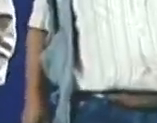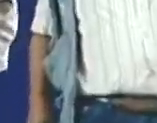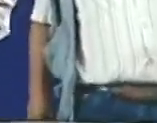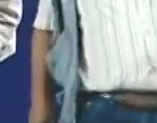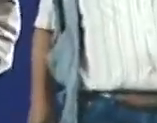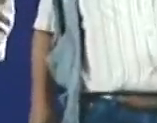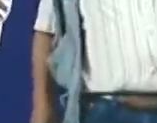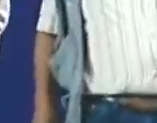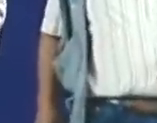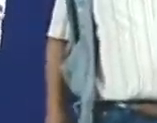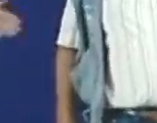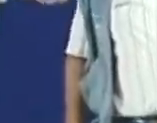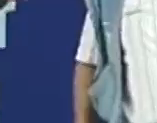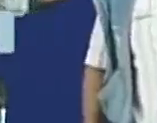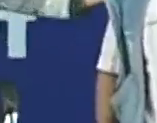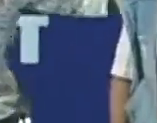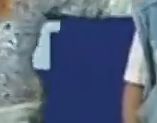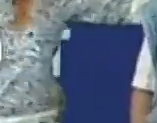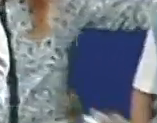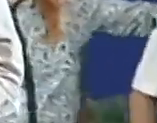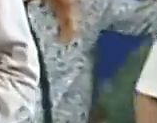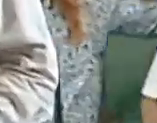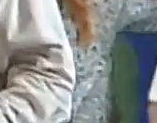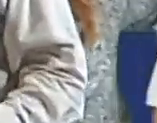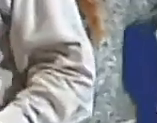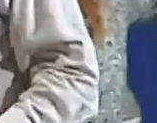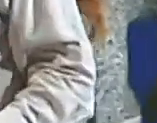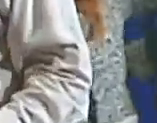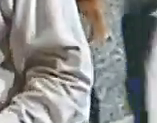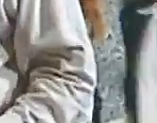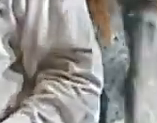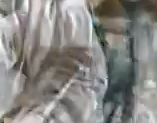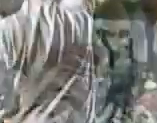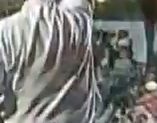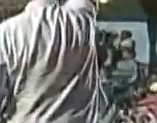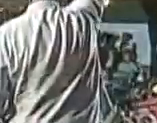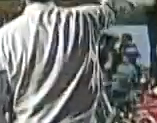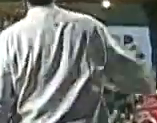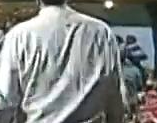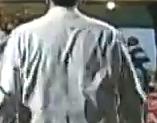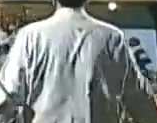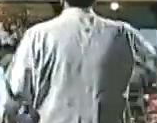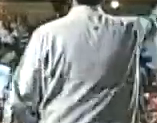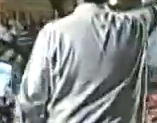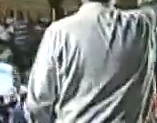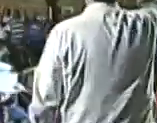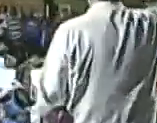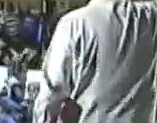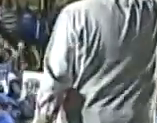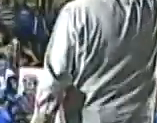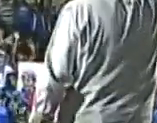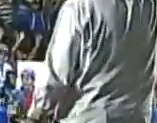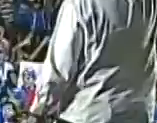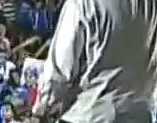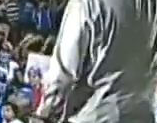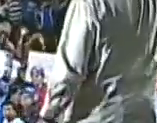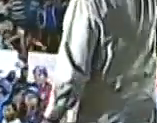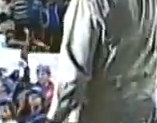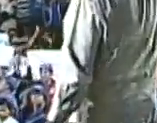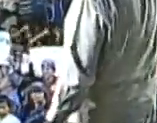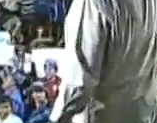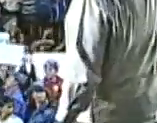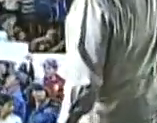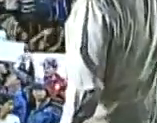partido Patria para Todos, quienes han respaldado la candidatura del primer mandatario nacional a su reelección en los